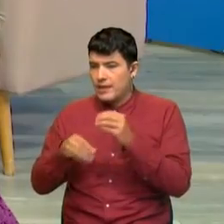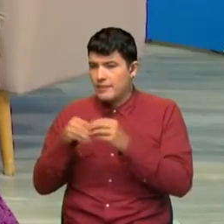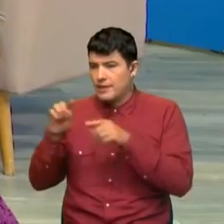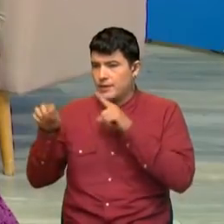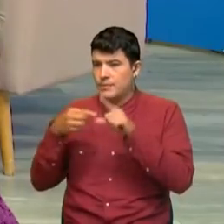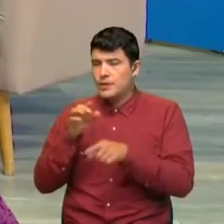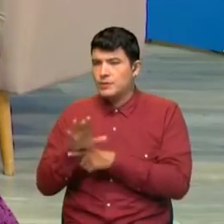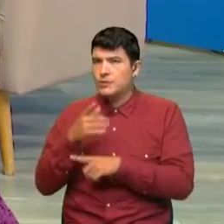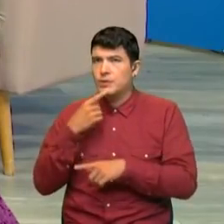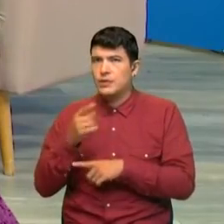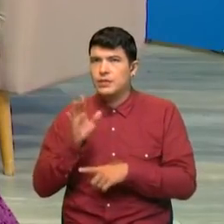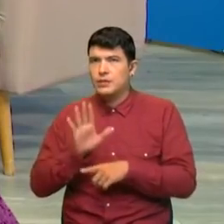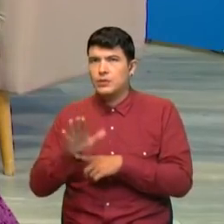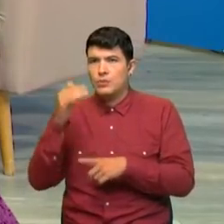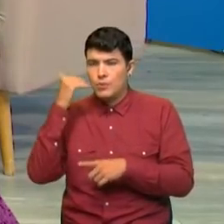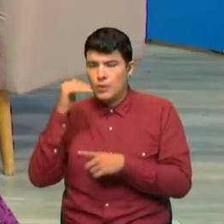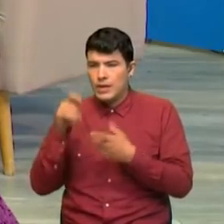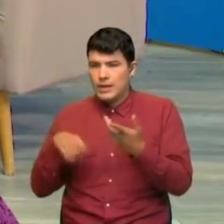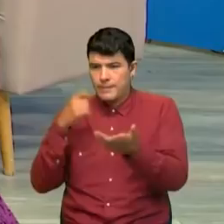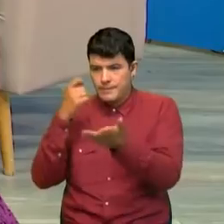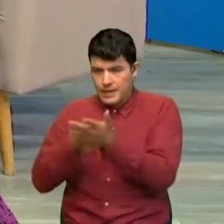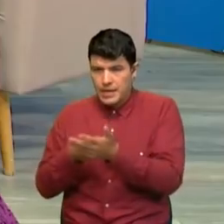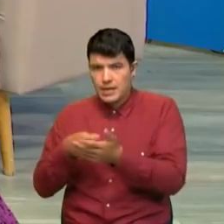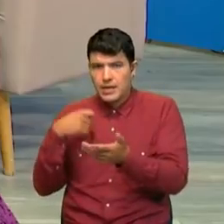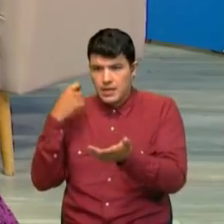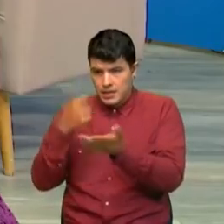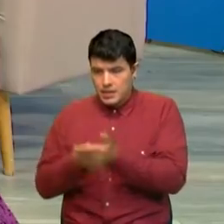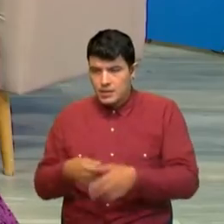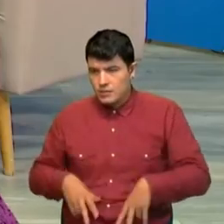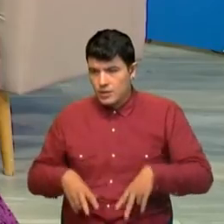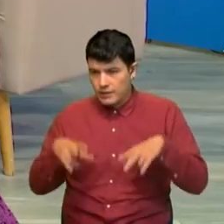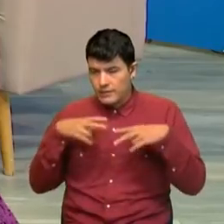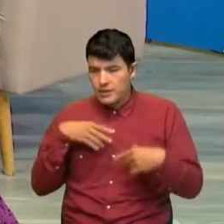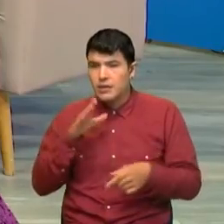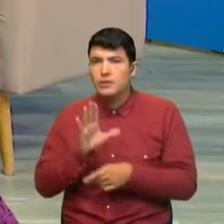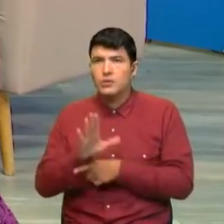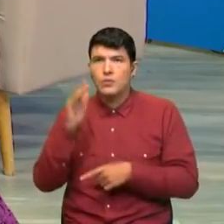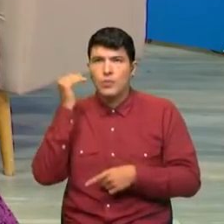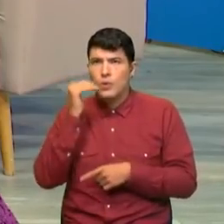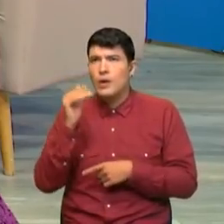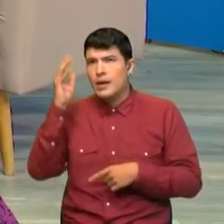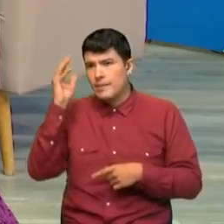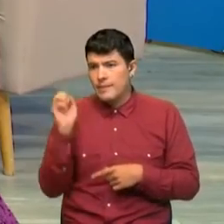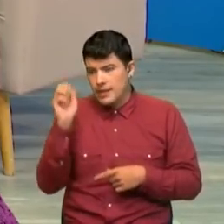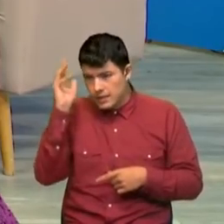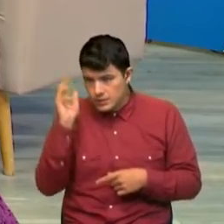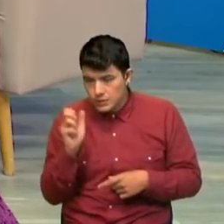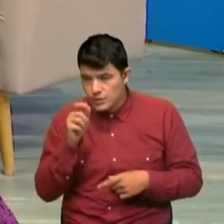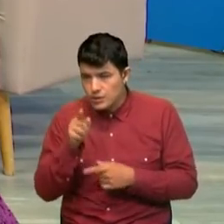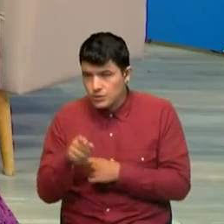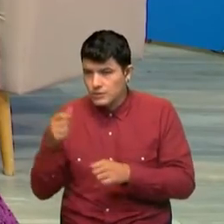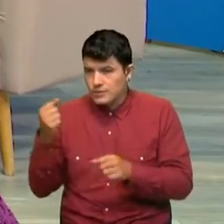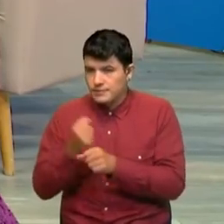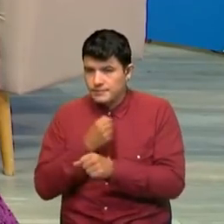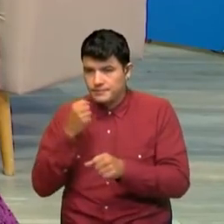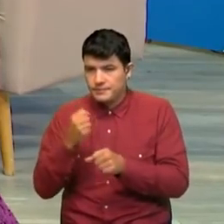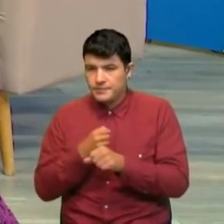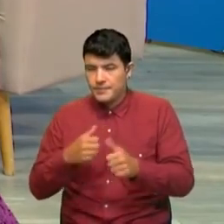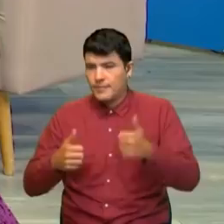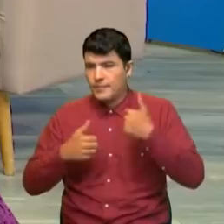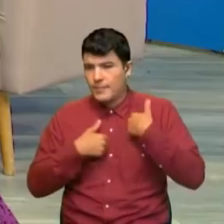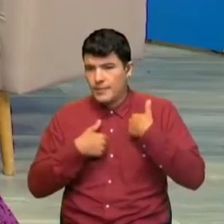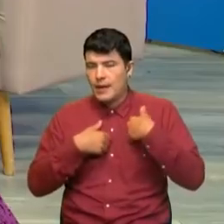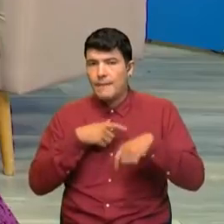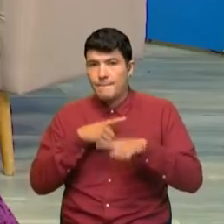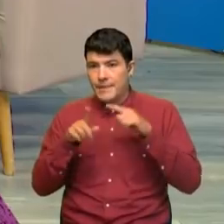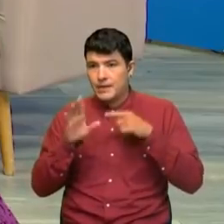que la señora estaba pagando una póliza o un seguro de vida, que ella era pensionada como trabajadora del ejército.